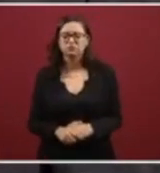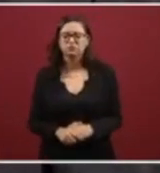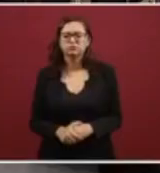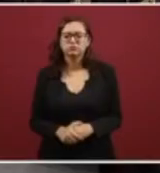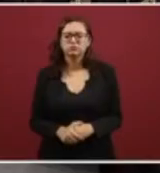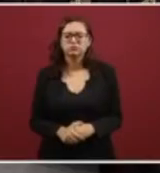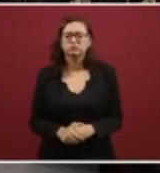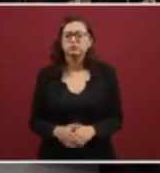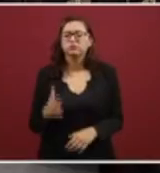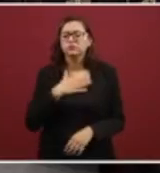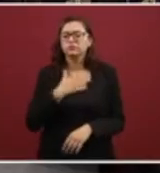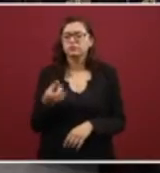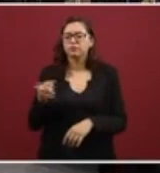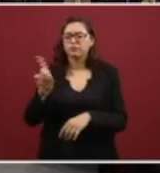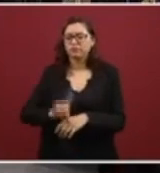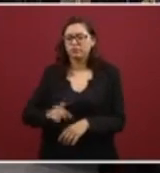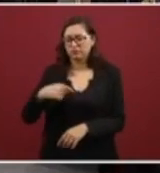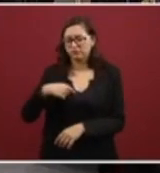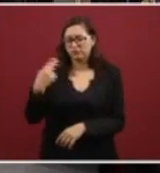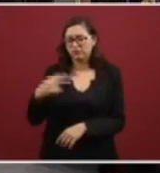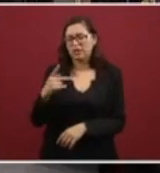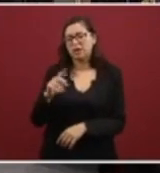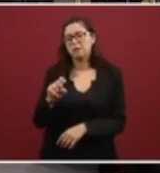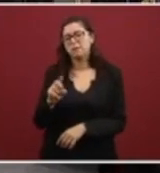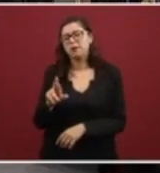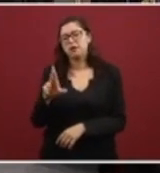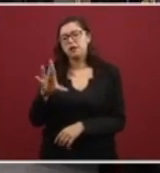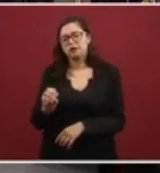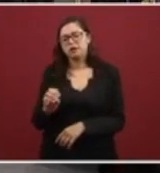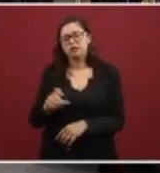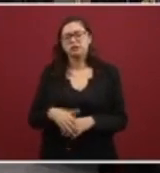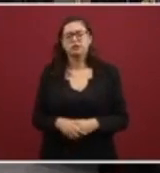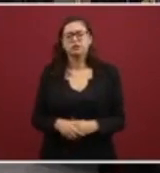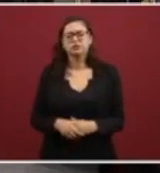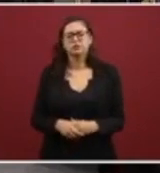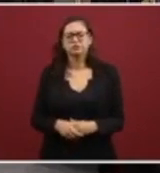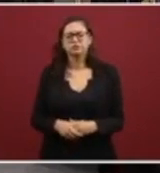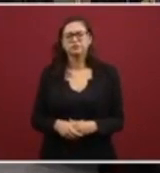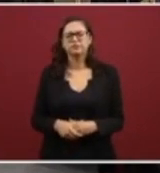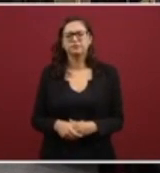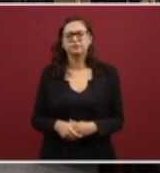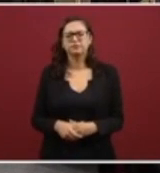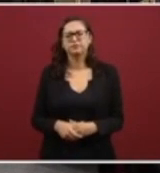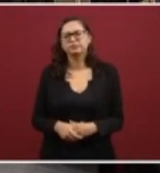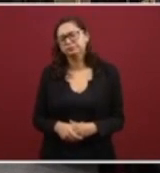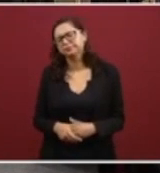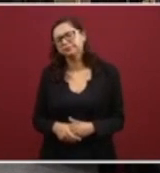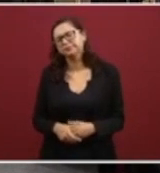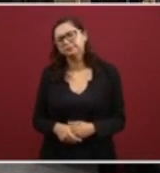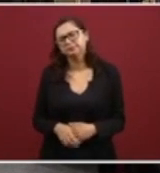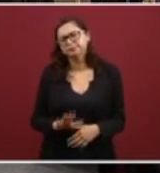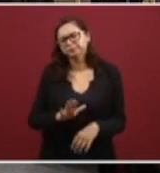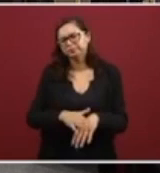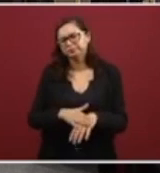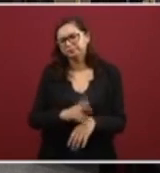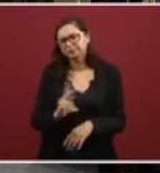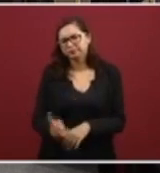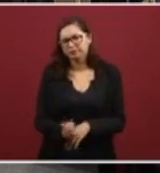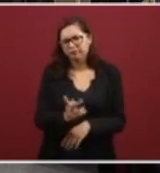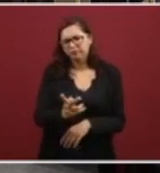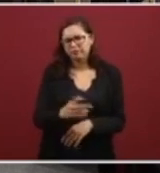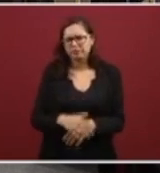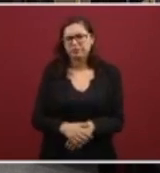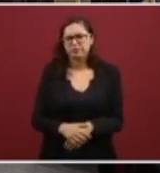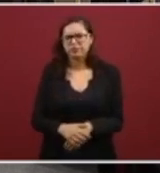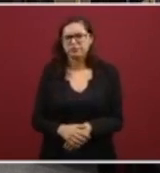Buenos días, Pedro Fierro de tiempo.com.mx y Puente Libre MX. Canciller, ¿cómo se va a efectuar este